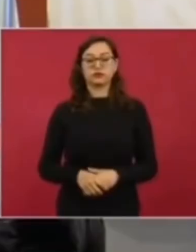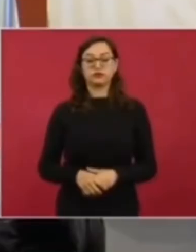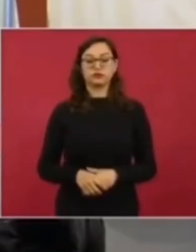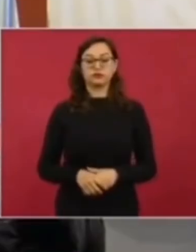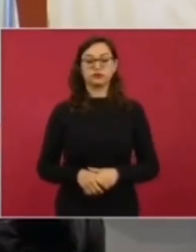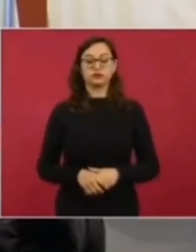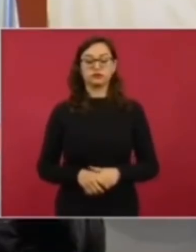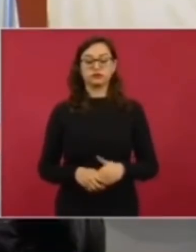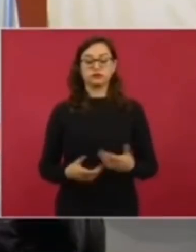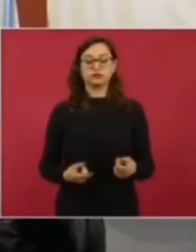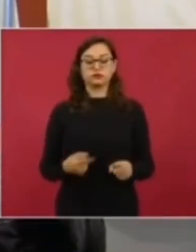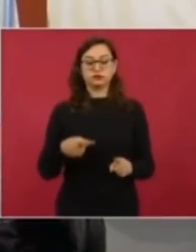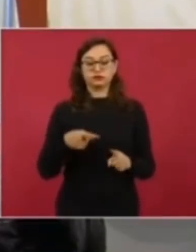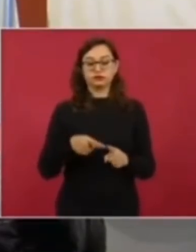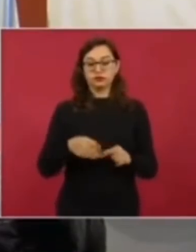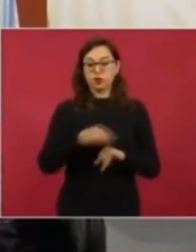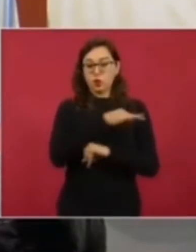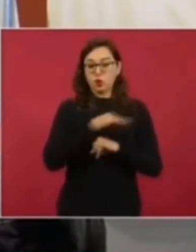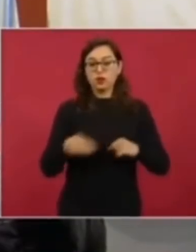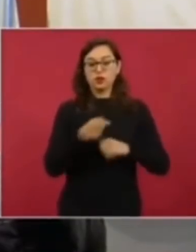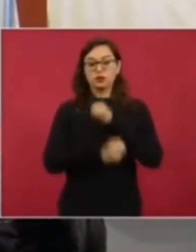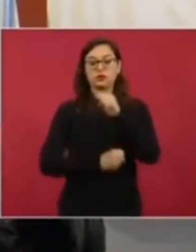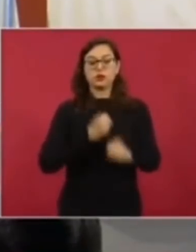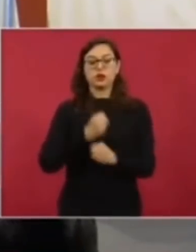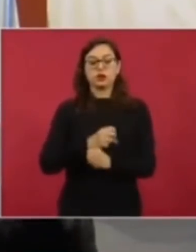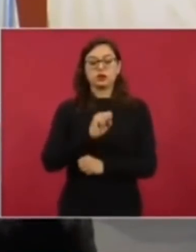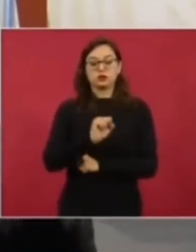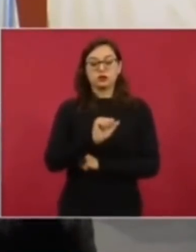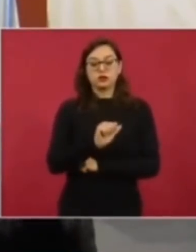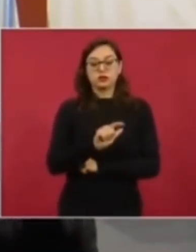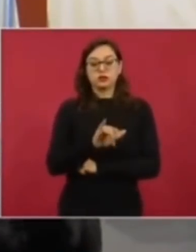Este es el último año de Salinas.